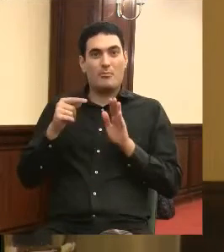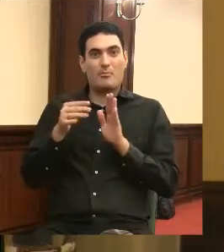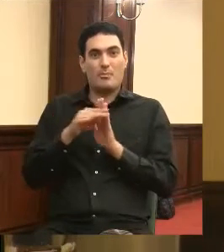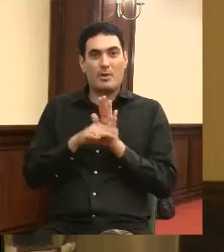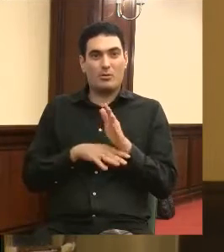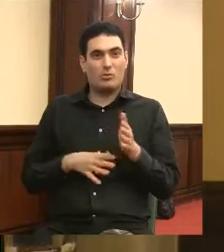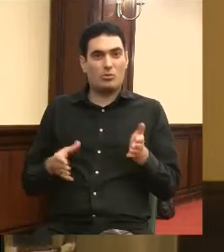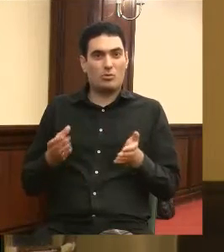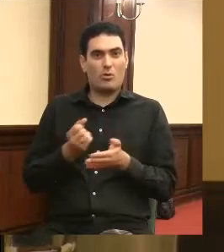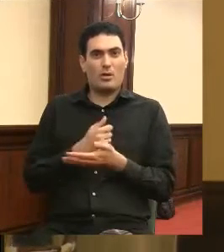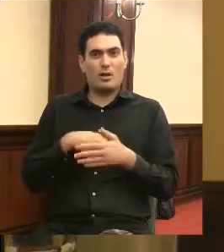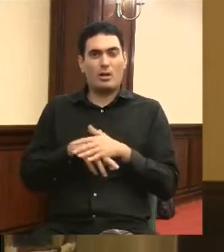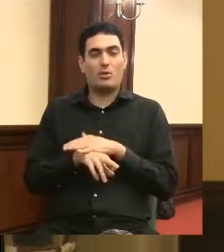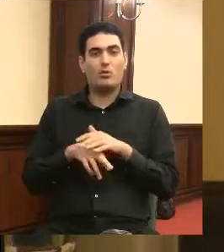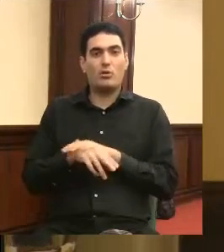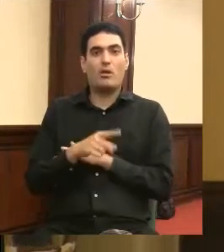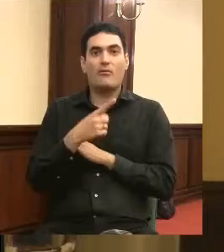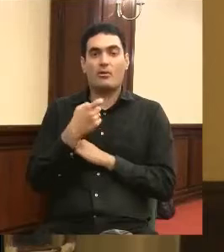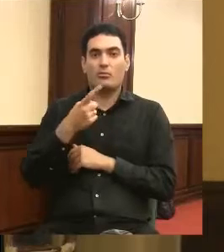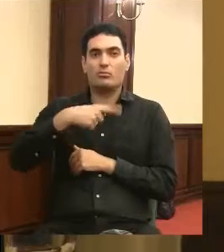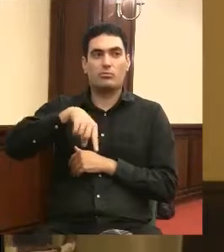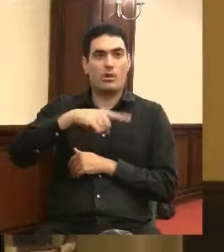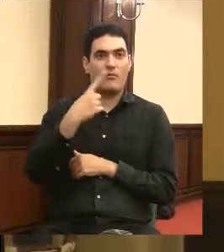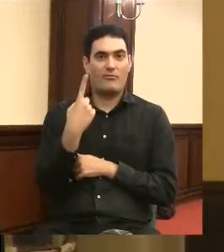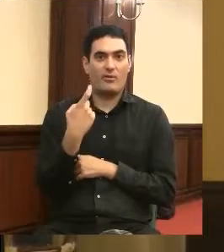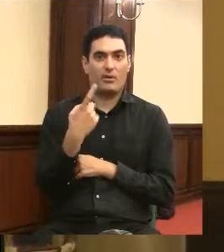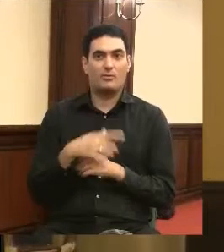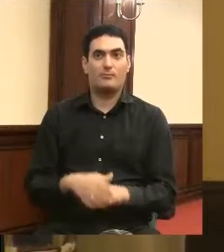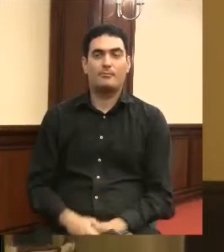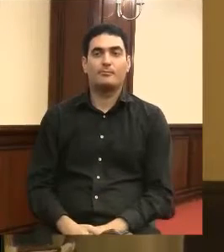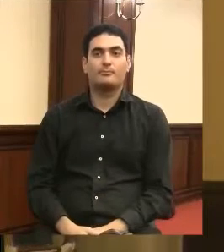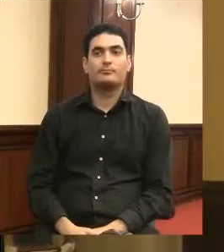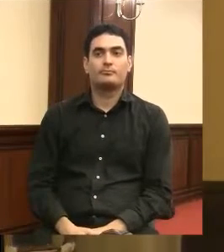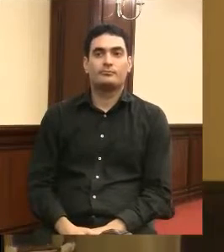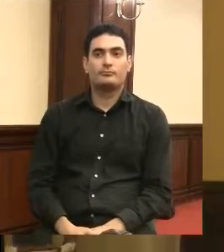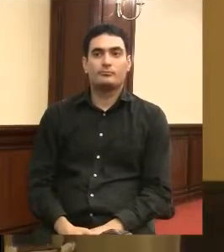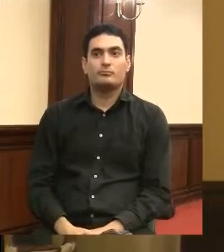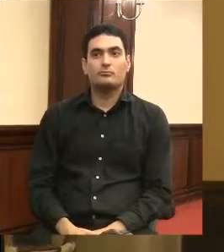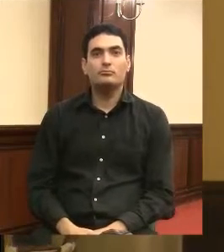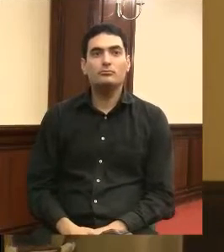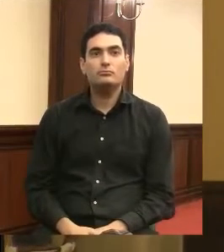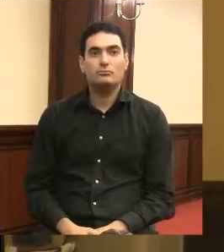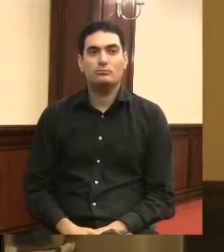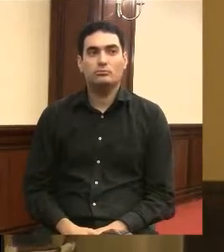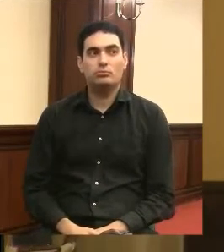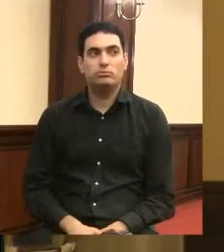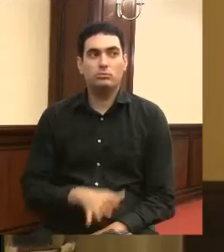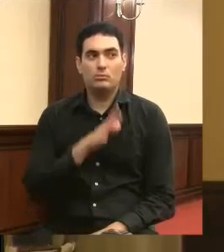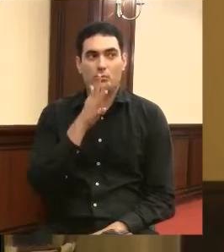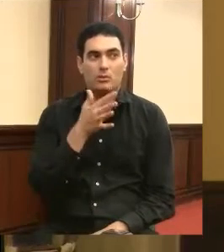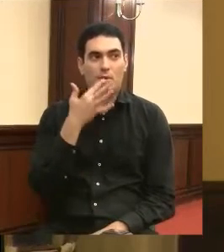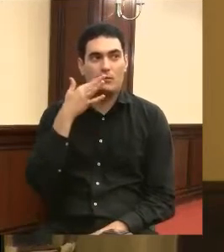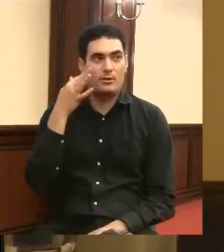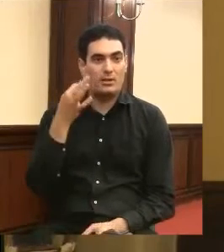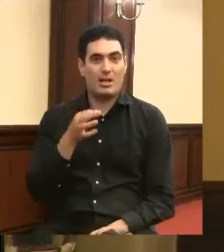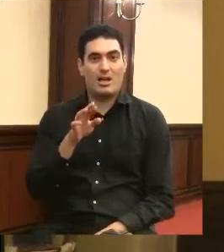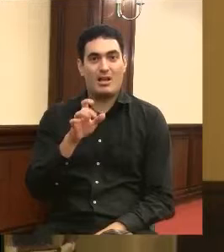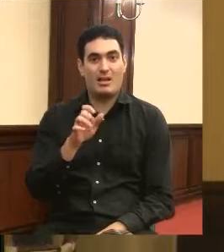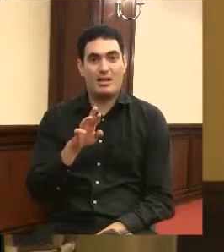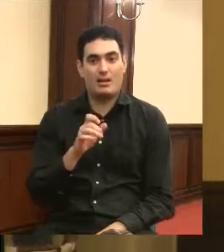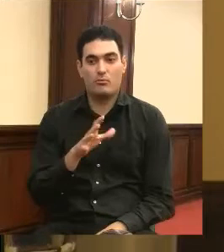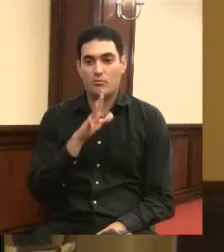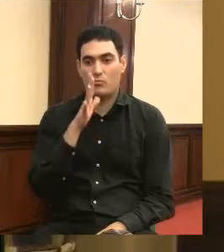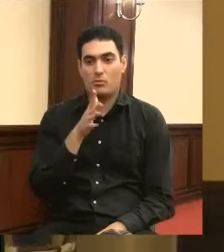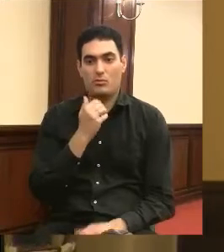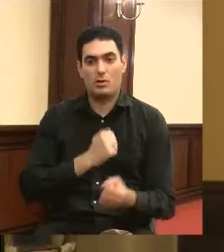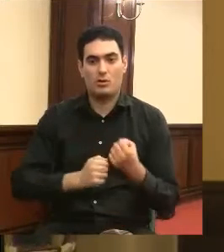deseen, y en todas las medidas y recursos necesarios que consideren y necesiten. Dudamos que el motivo real al que se alude para llevar a cabo